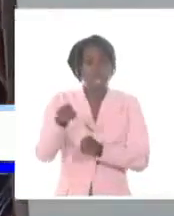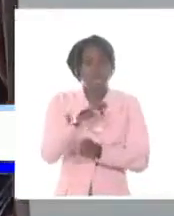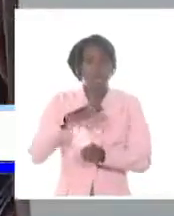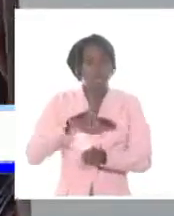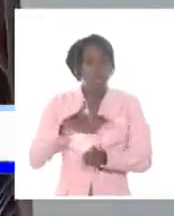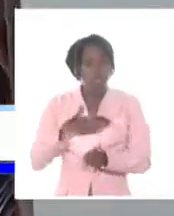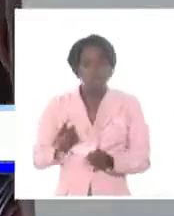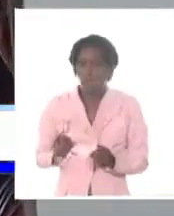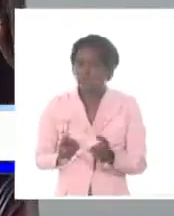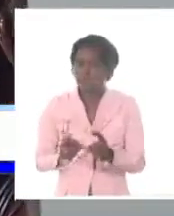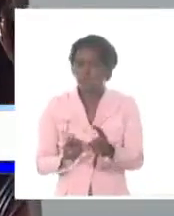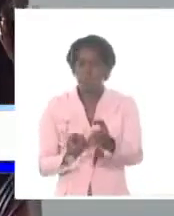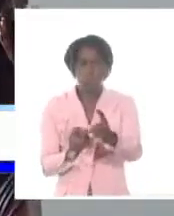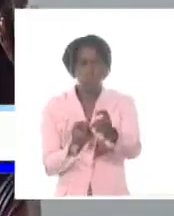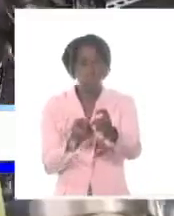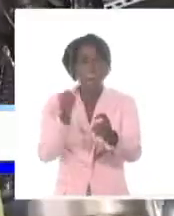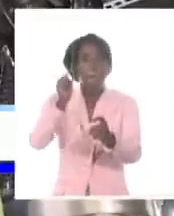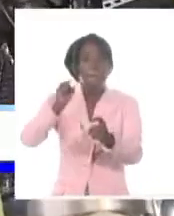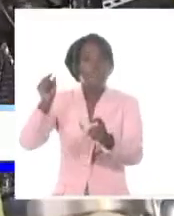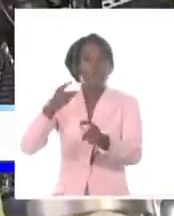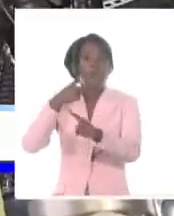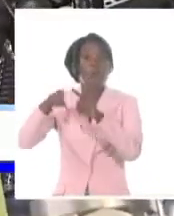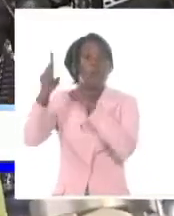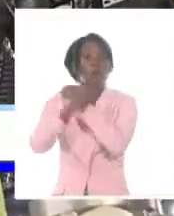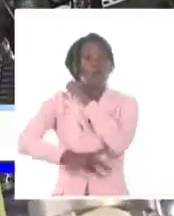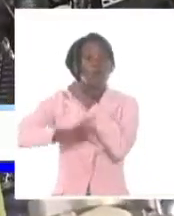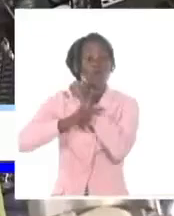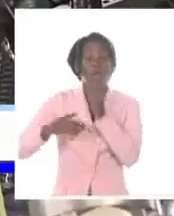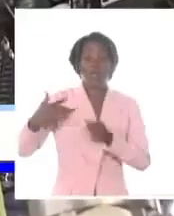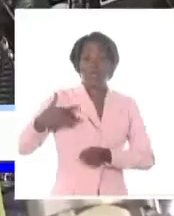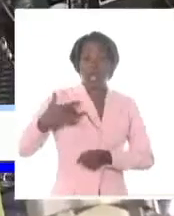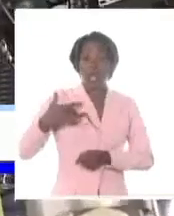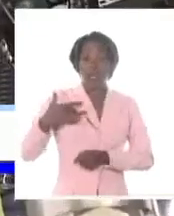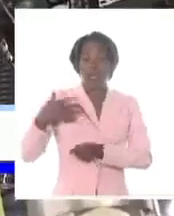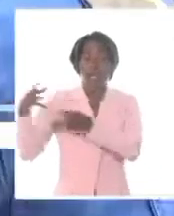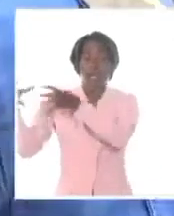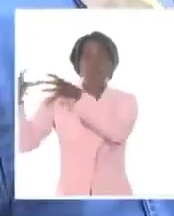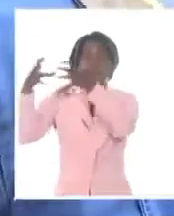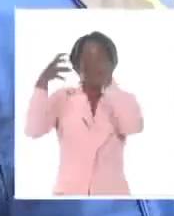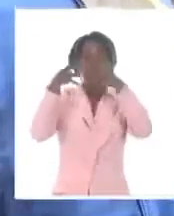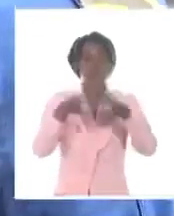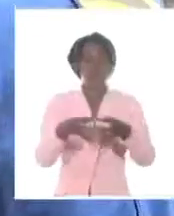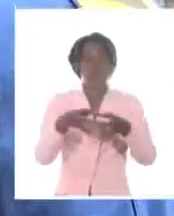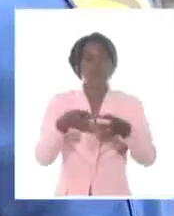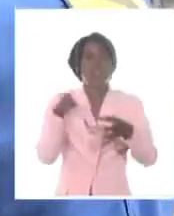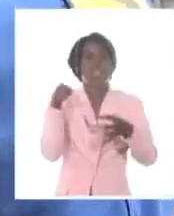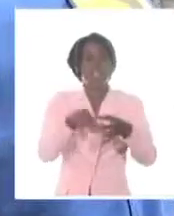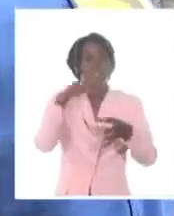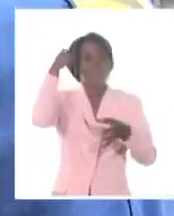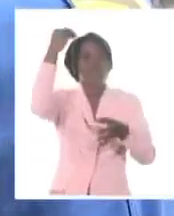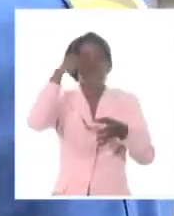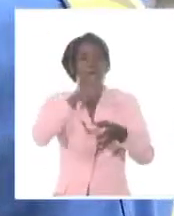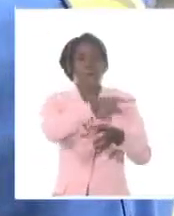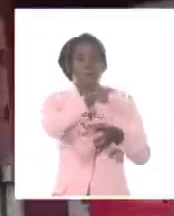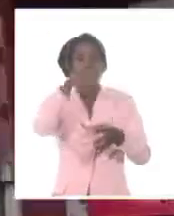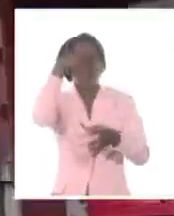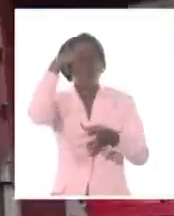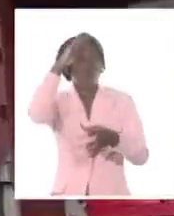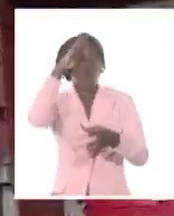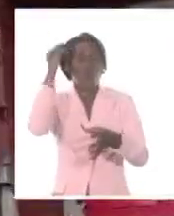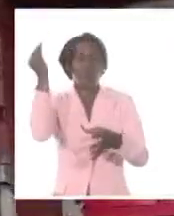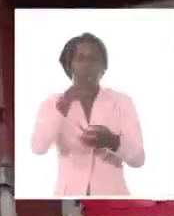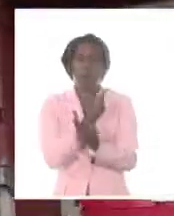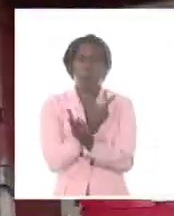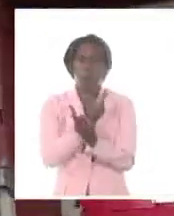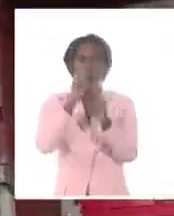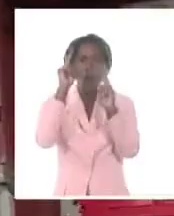Expertos canadienses de la compañía Cherrit International certifican la calidad y